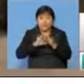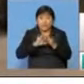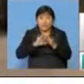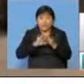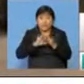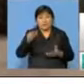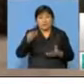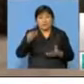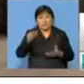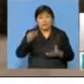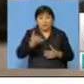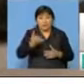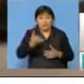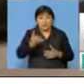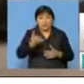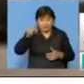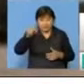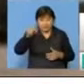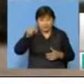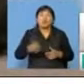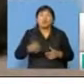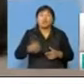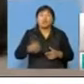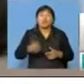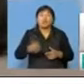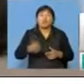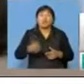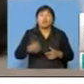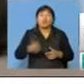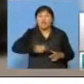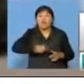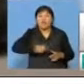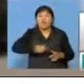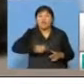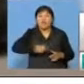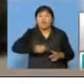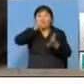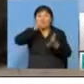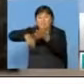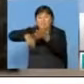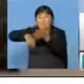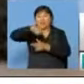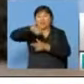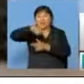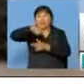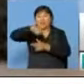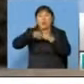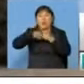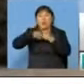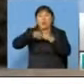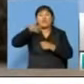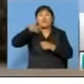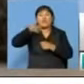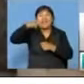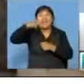plan institucional de trabajo con el SENASA, que es la Autoridad Fitosanitaria Nacional, y